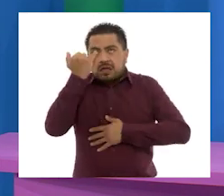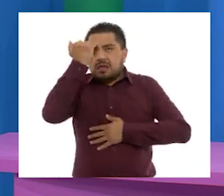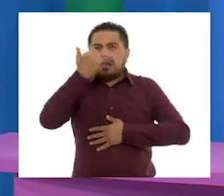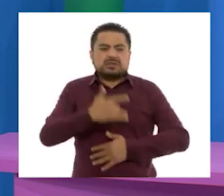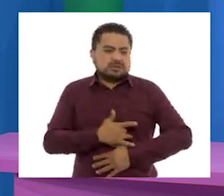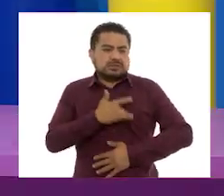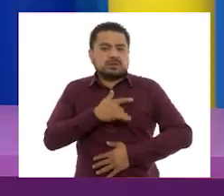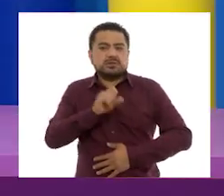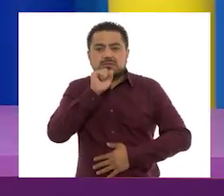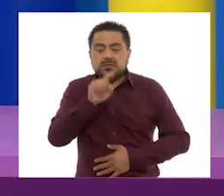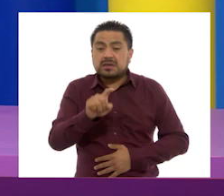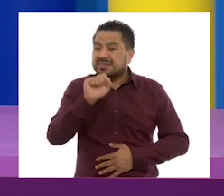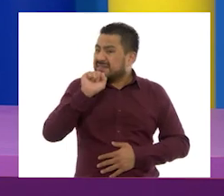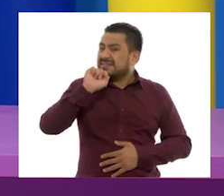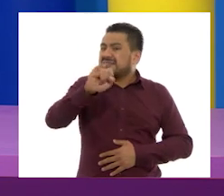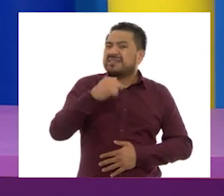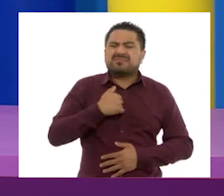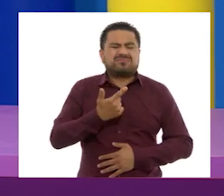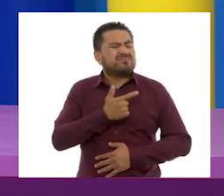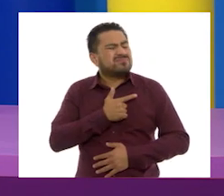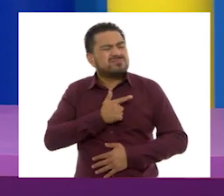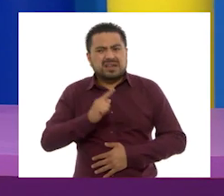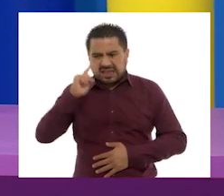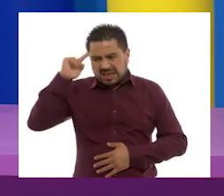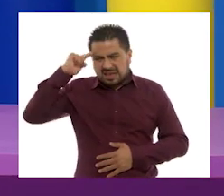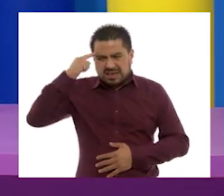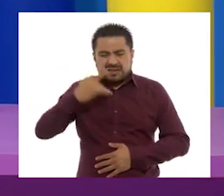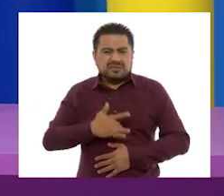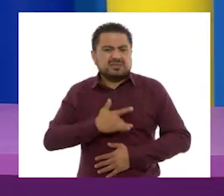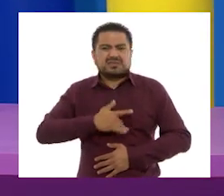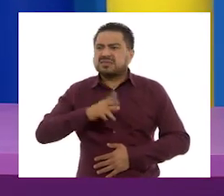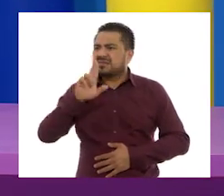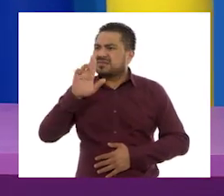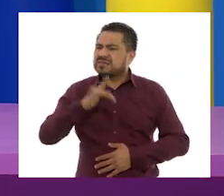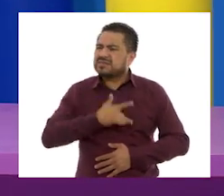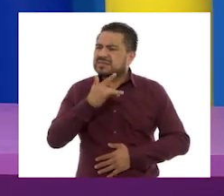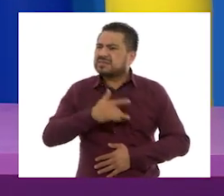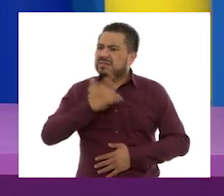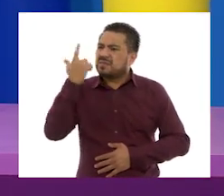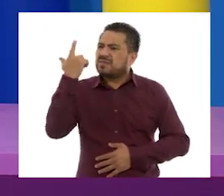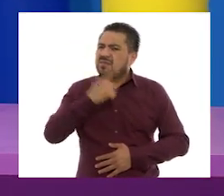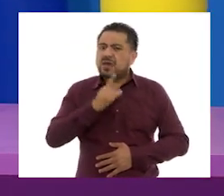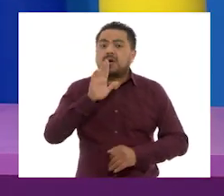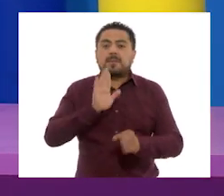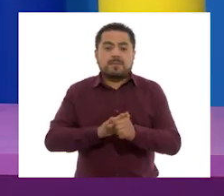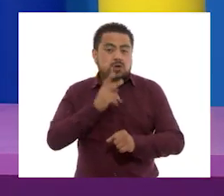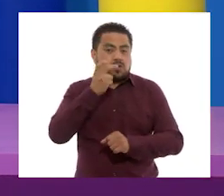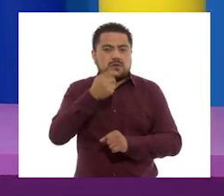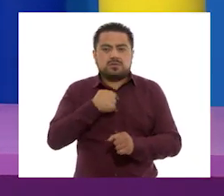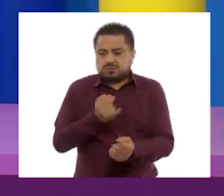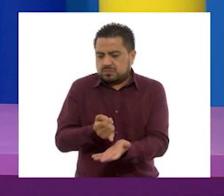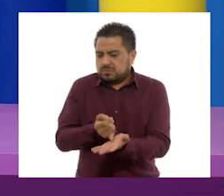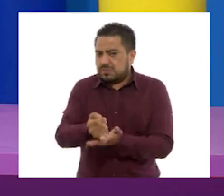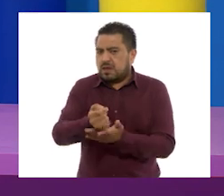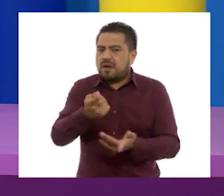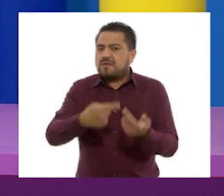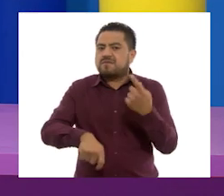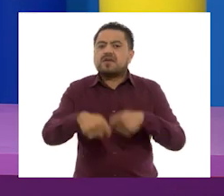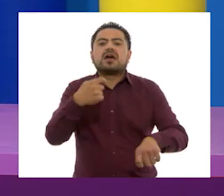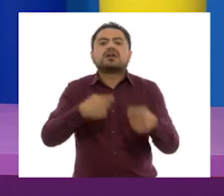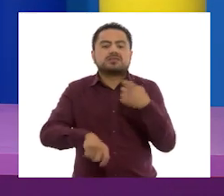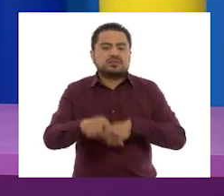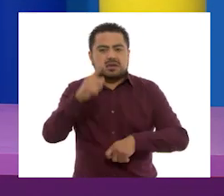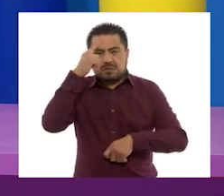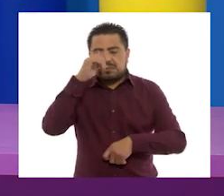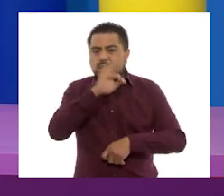siento. Sí, a mí no me gusta estar enojado. Se siente muy feo. Y por eso yo decido ser flexible